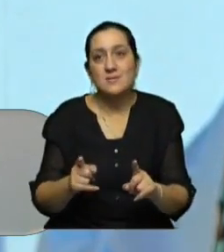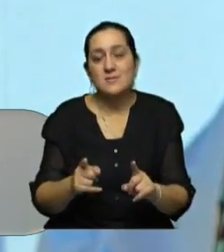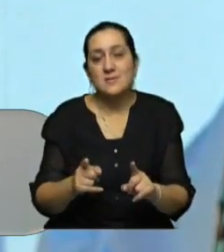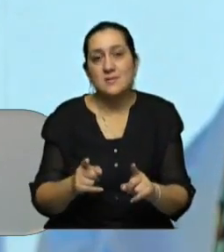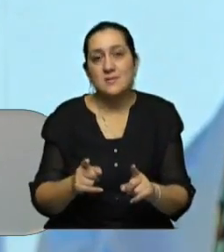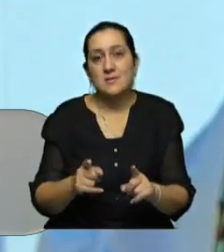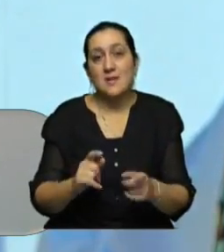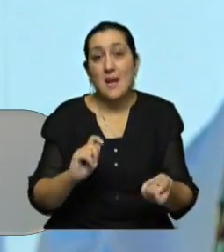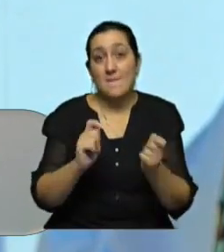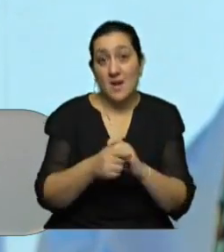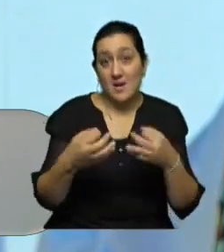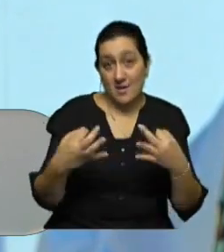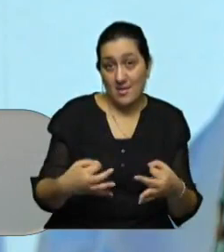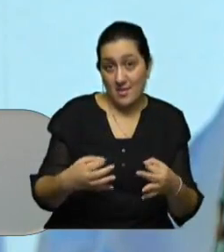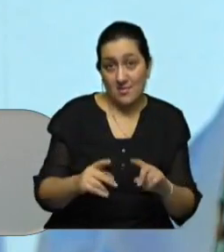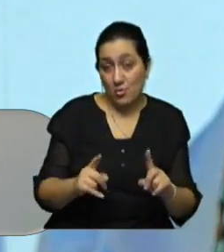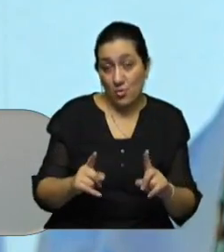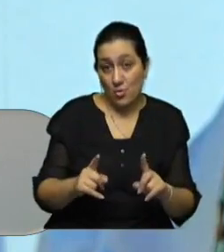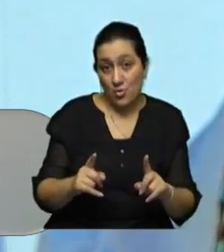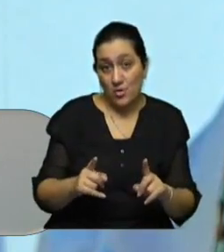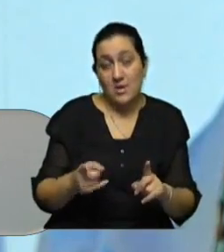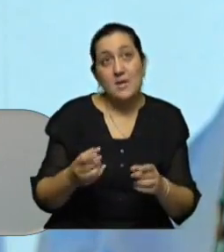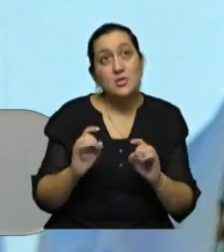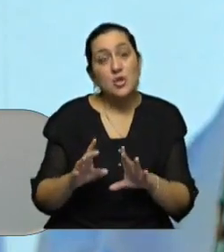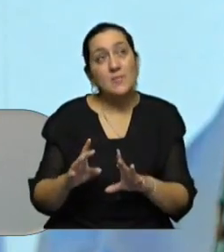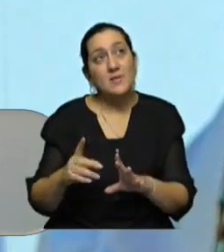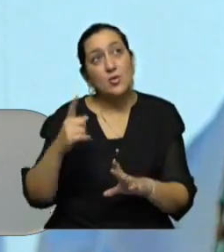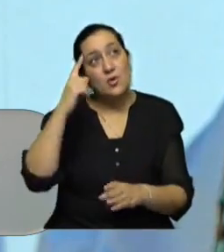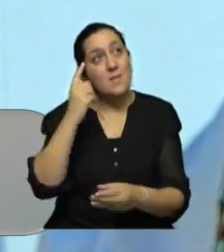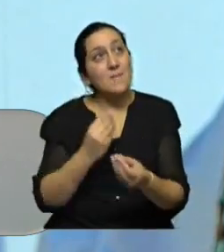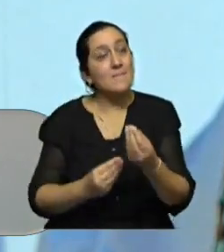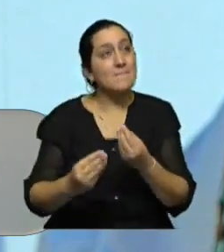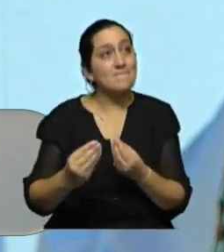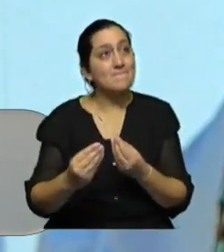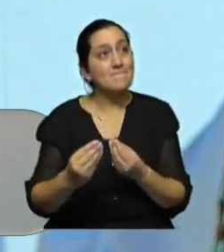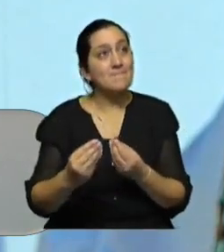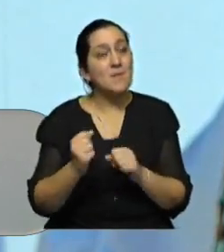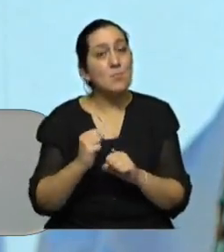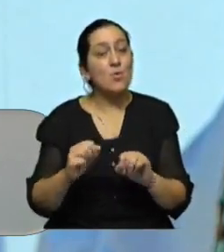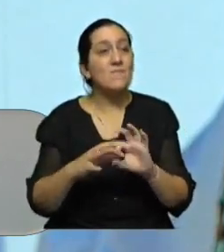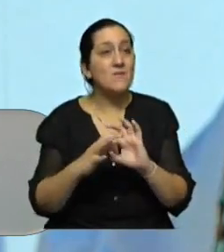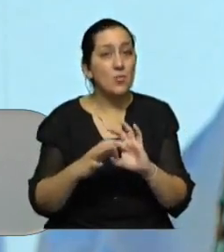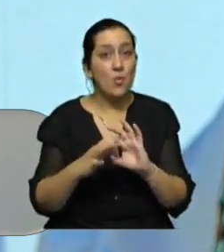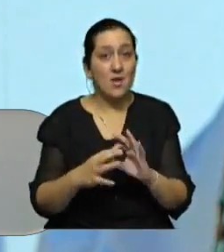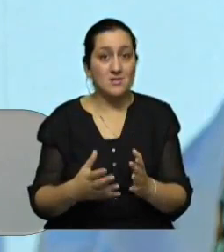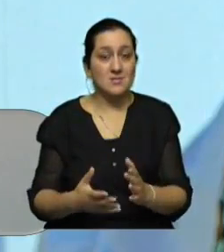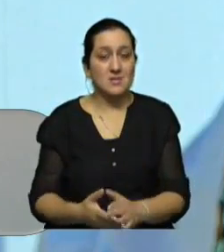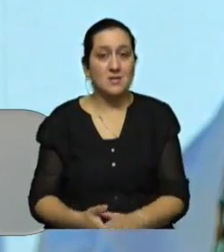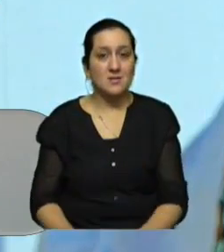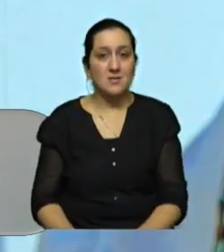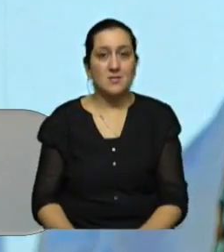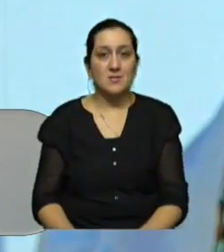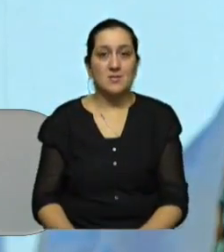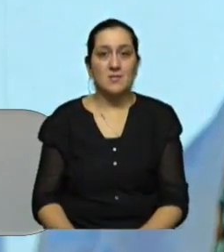sino que tiene que ver con ponerse otra piel, como habíamos hablado en algún momento, y poder vincularse desde otro lugar cuando piso la